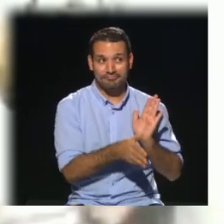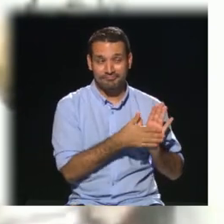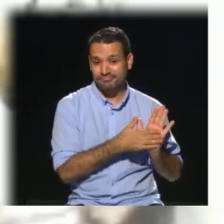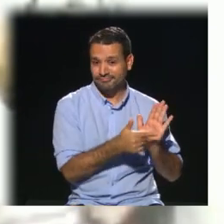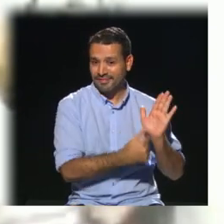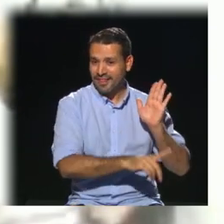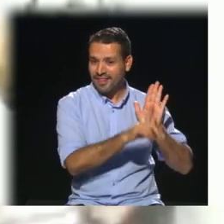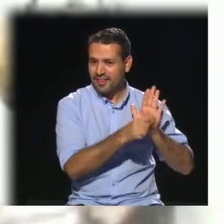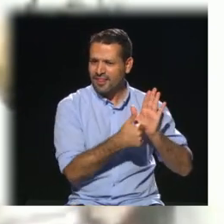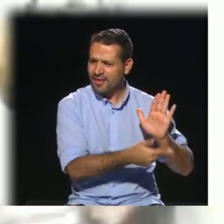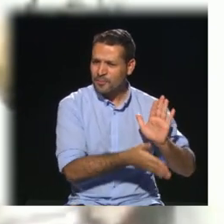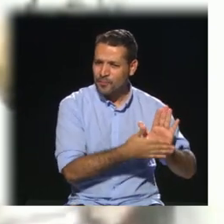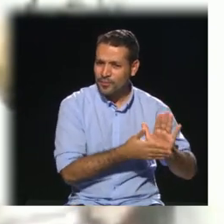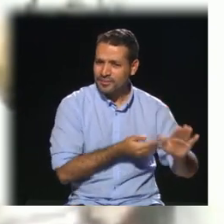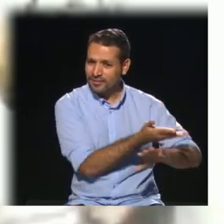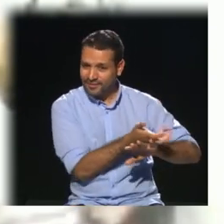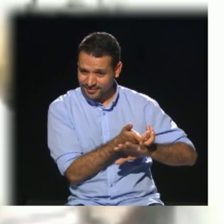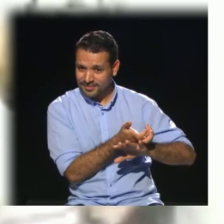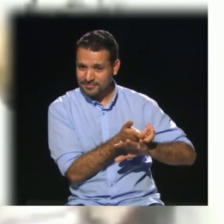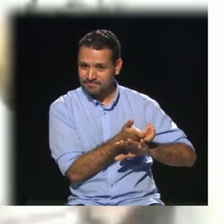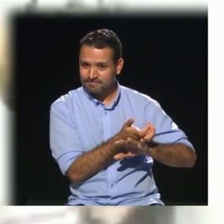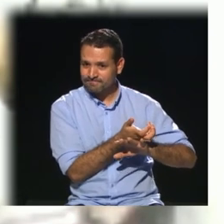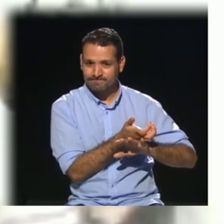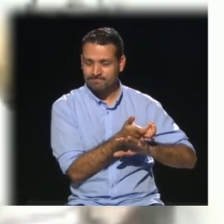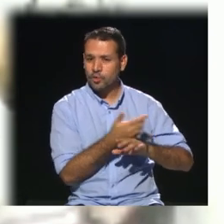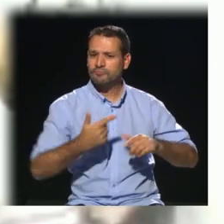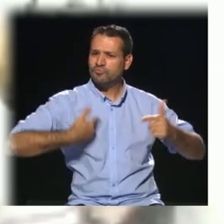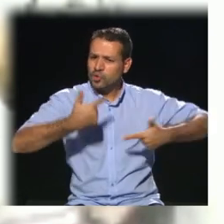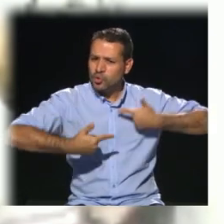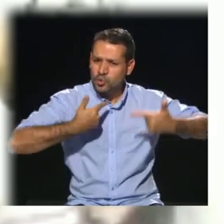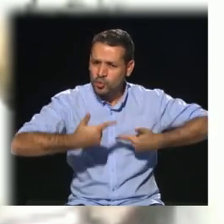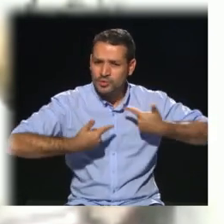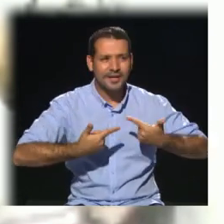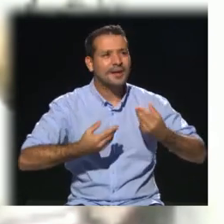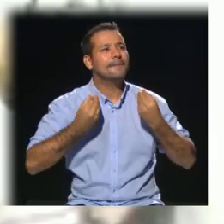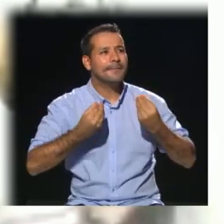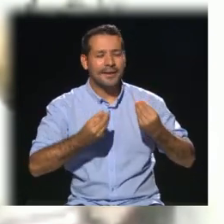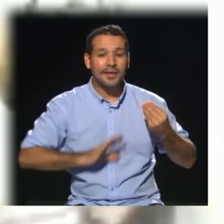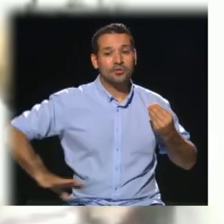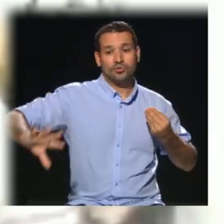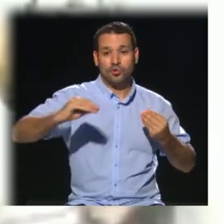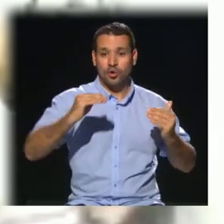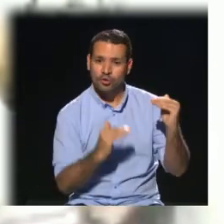garantizado. Tenemos que luchar para que se nos garantice a nosotros las posibilidades de acceso